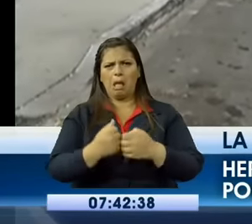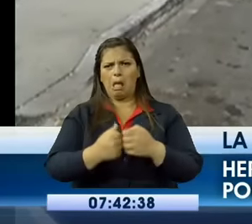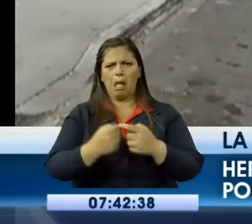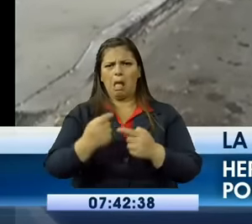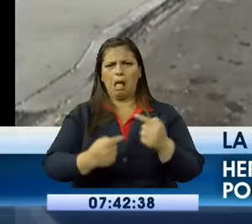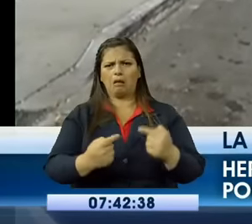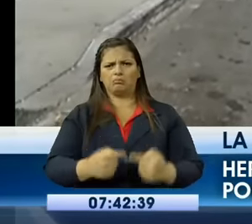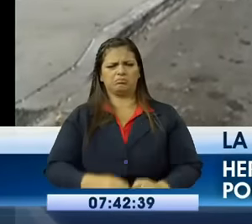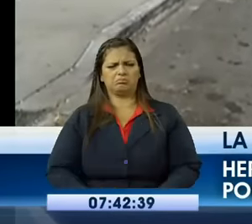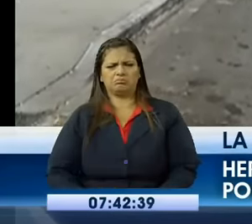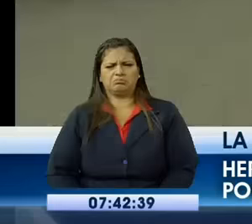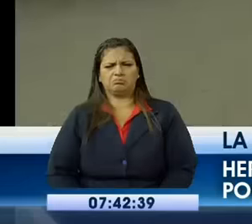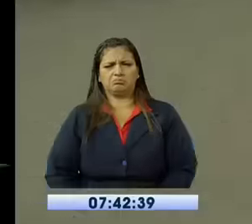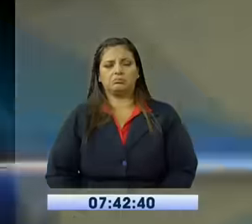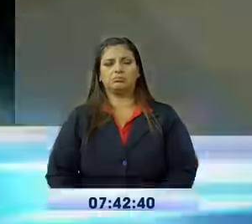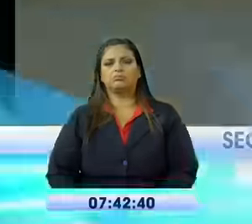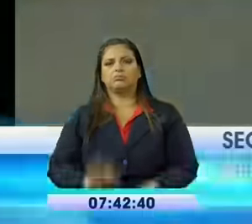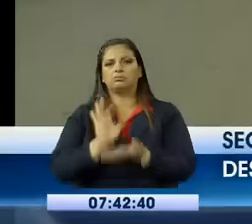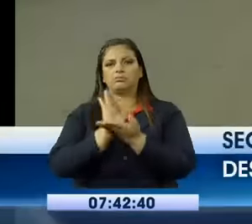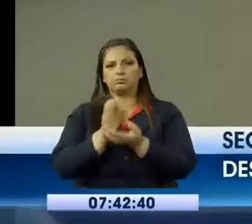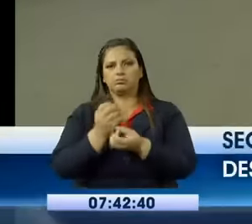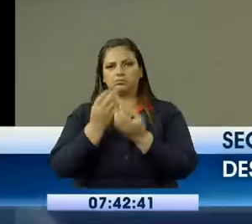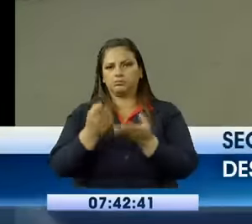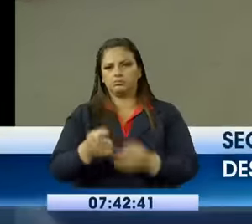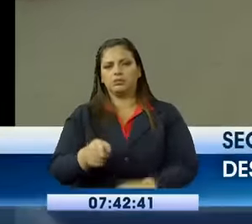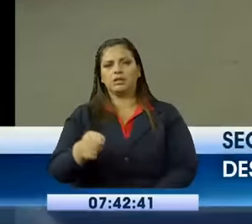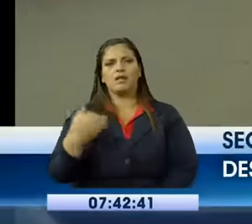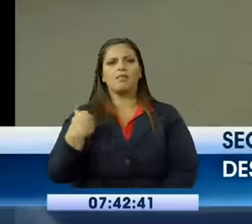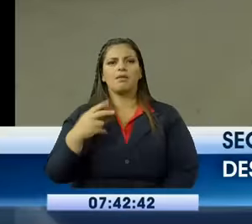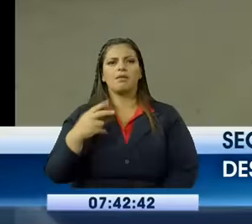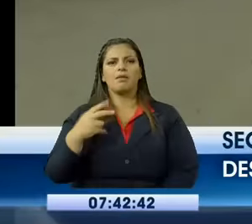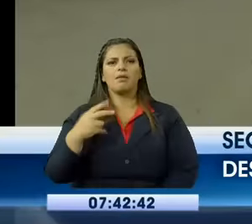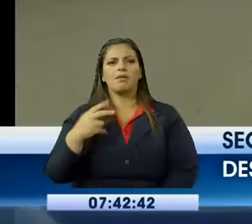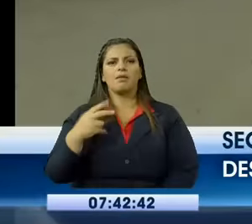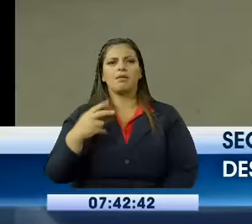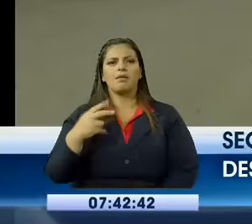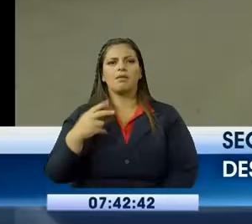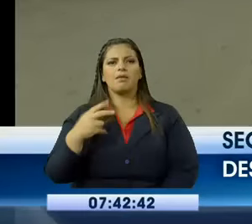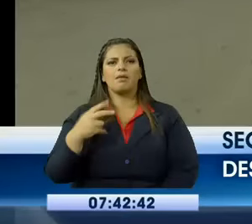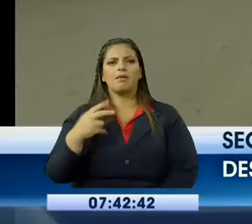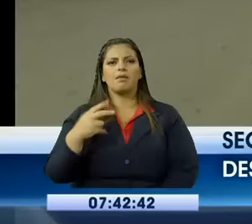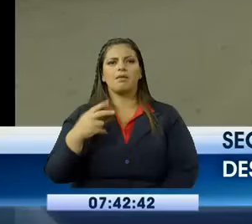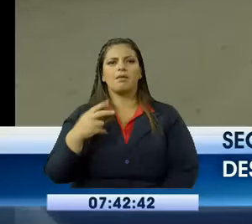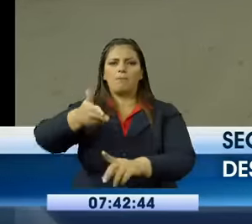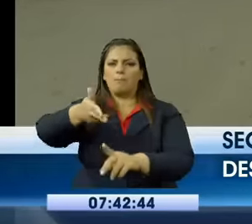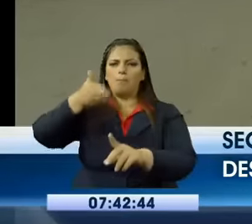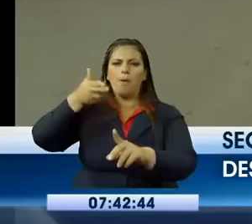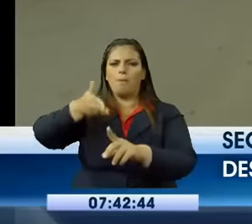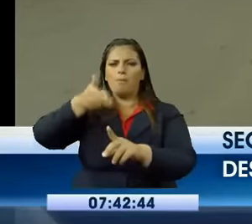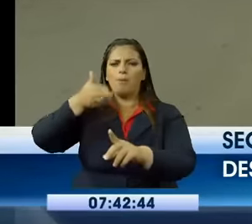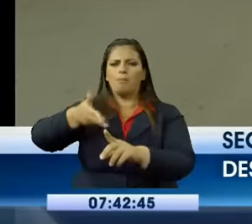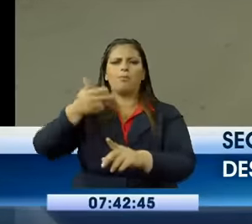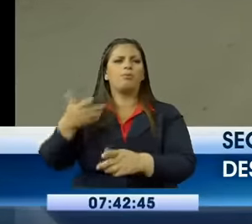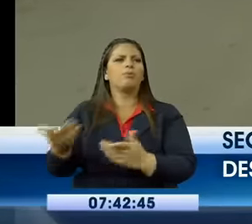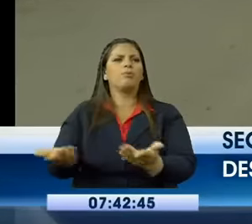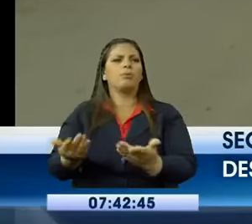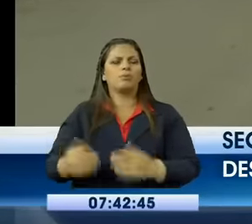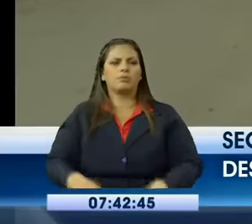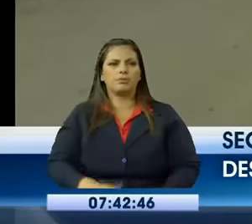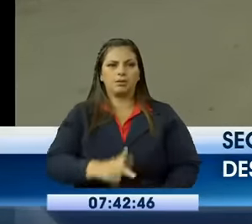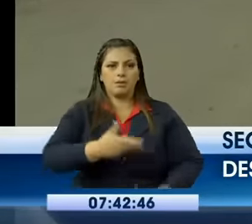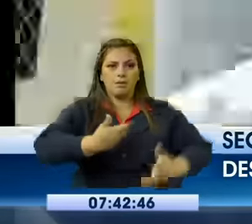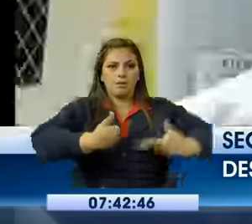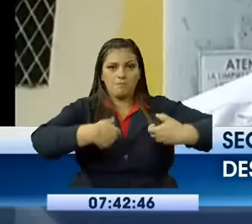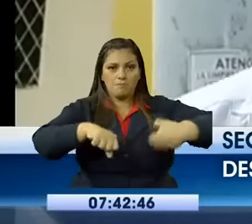testigos, el hombre de 23 años habría recibido varios impactos de bala desde una tricimoto. Dicen